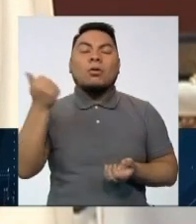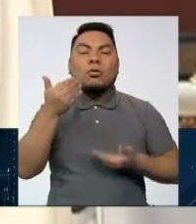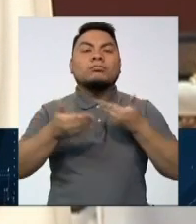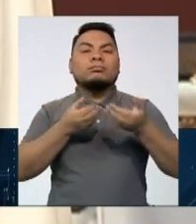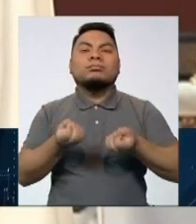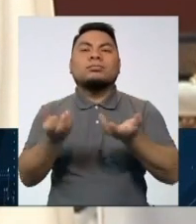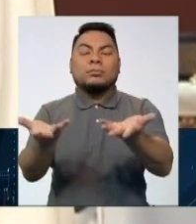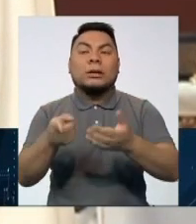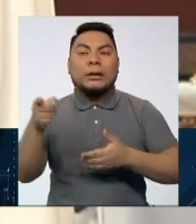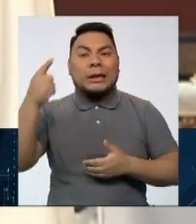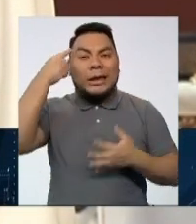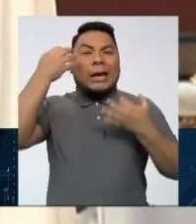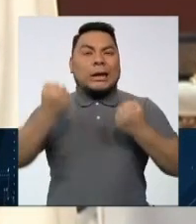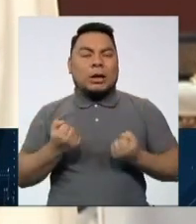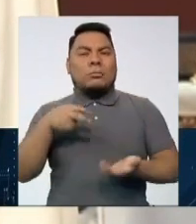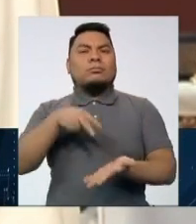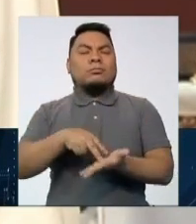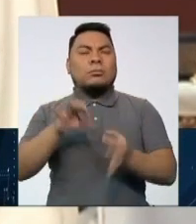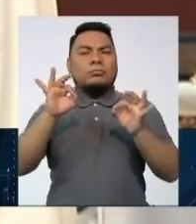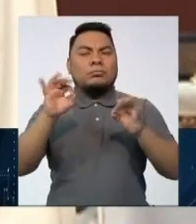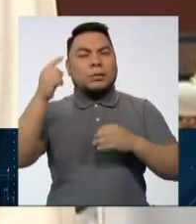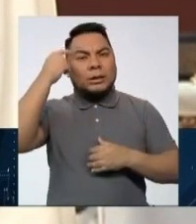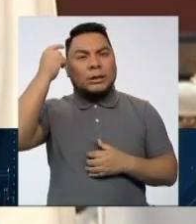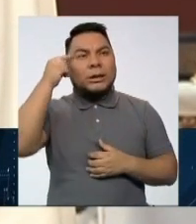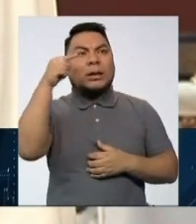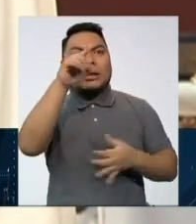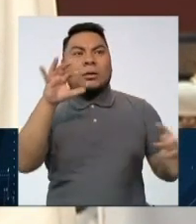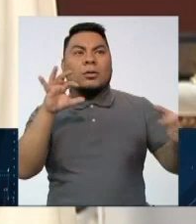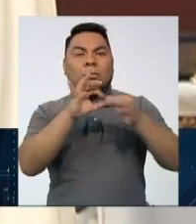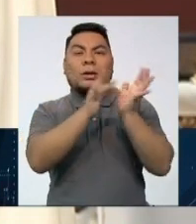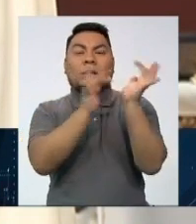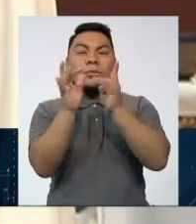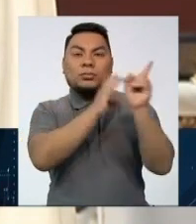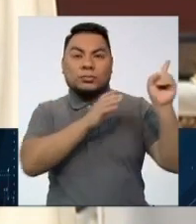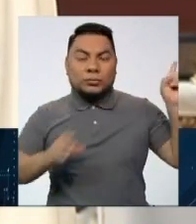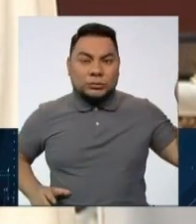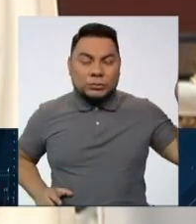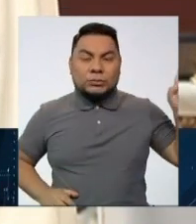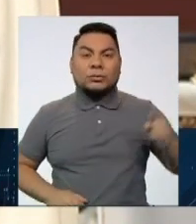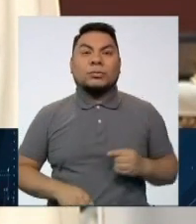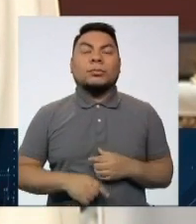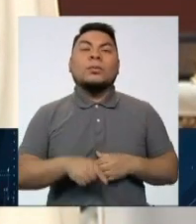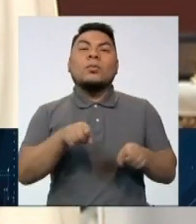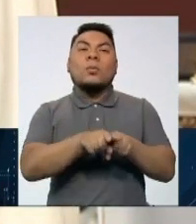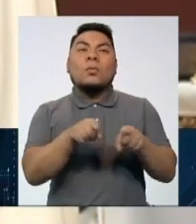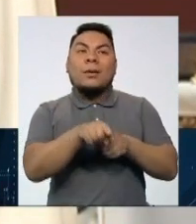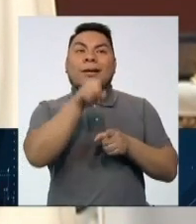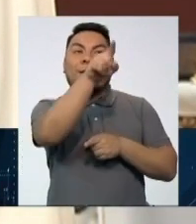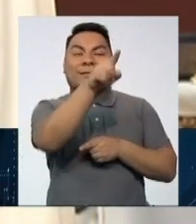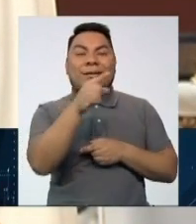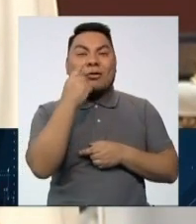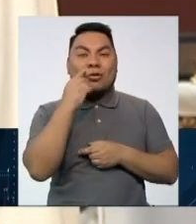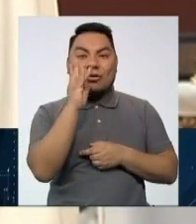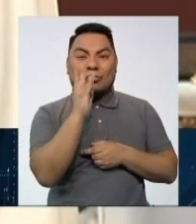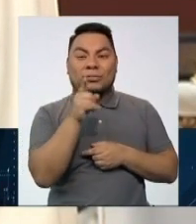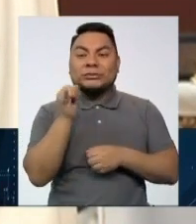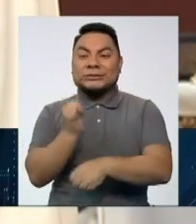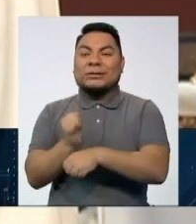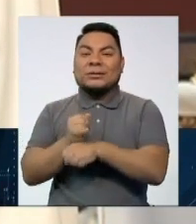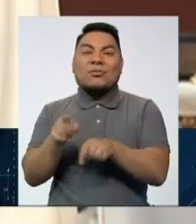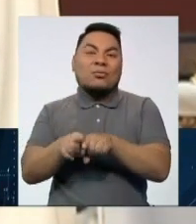Cree firmemente que entre Cristo nuestro Señor esposo y la Iglesia su